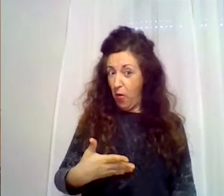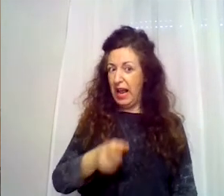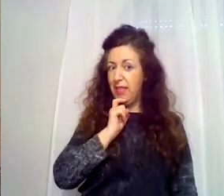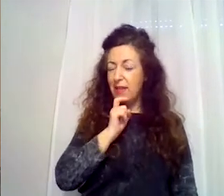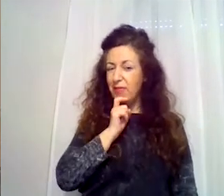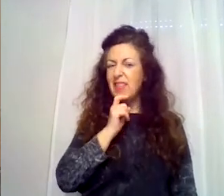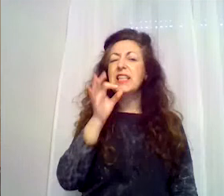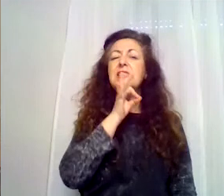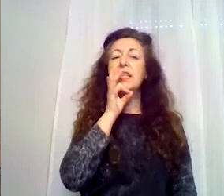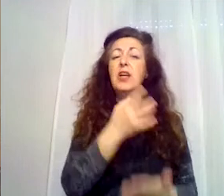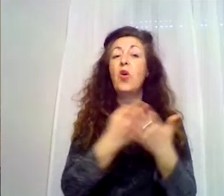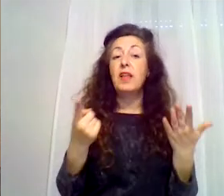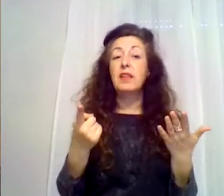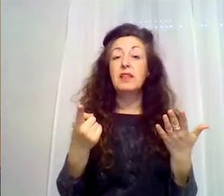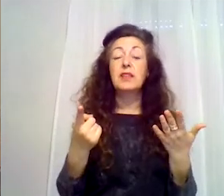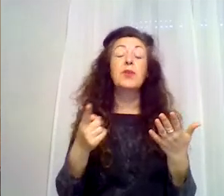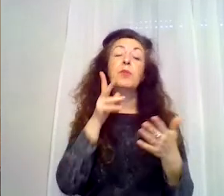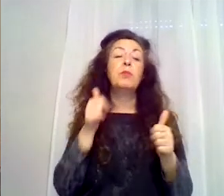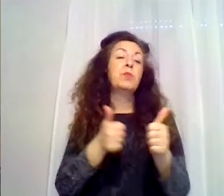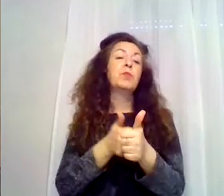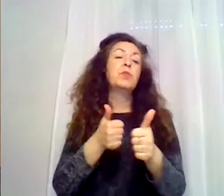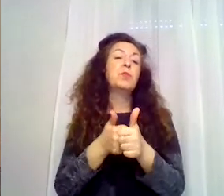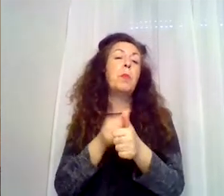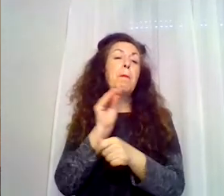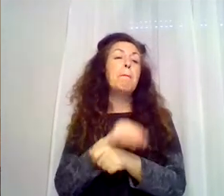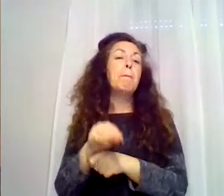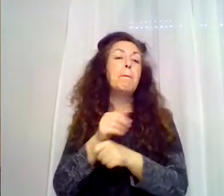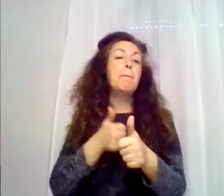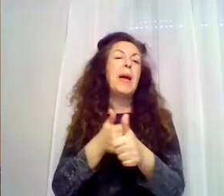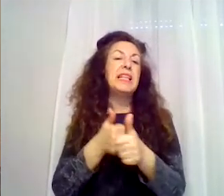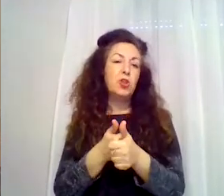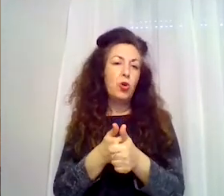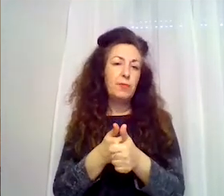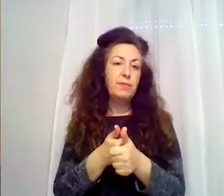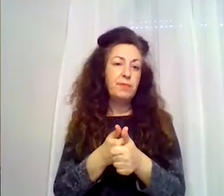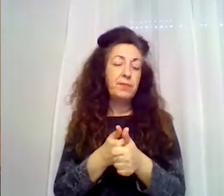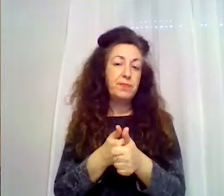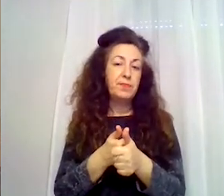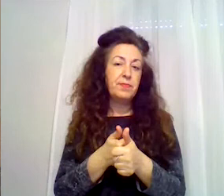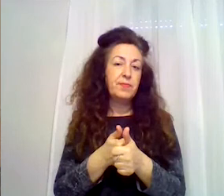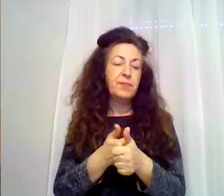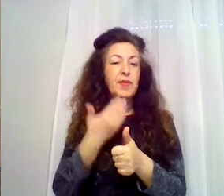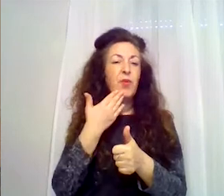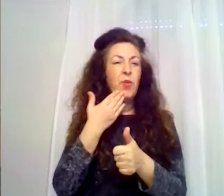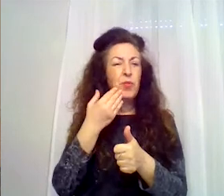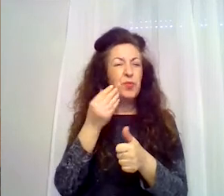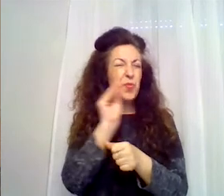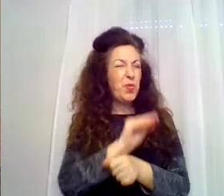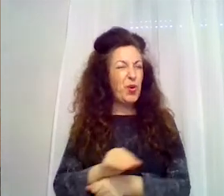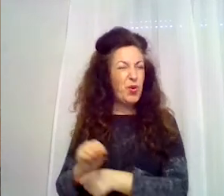renacientes. Y ahora, ¿qué ha habido en medio? En medio ha habido un montón de siglos, al menos desde el siglo VII hasta